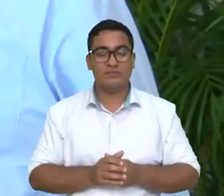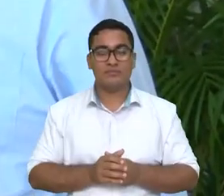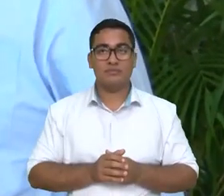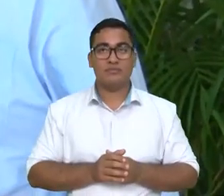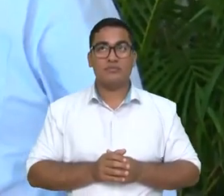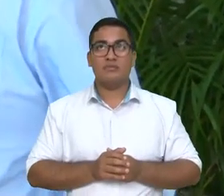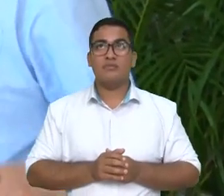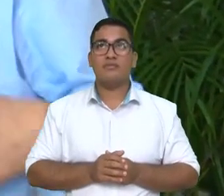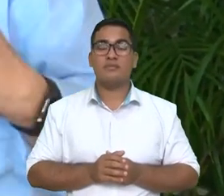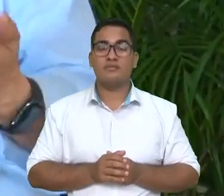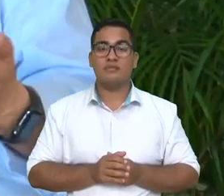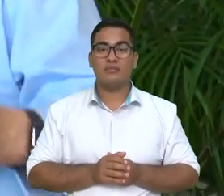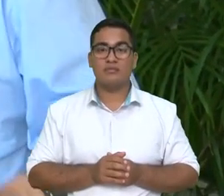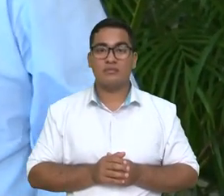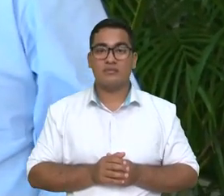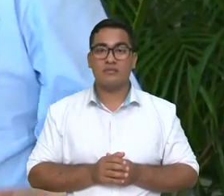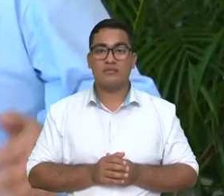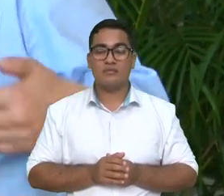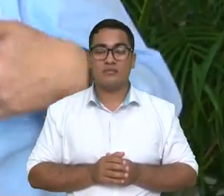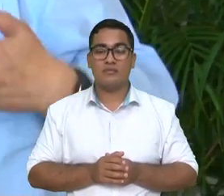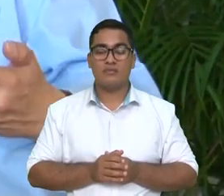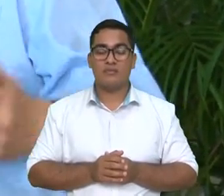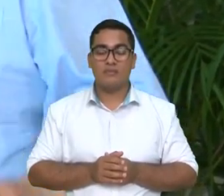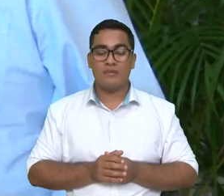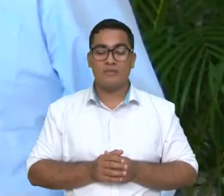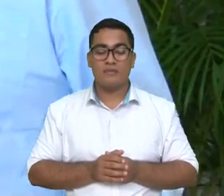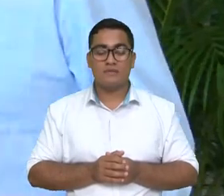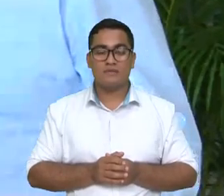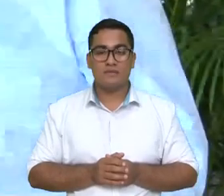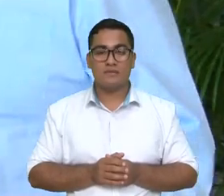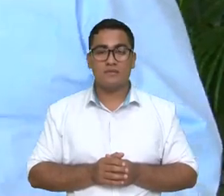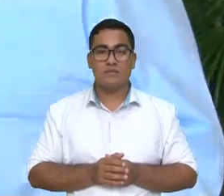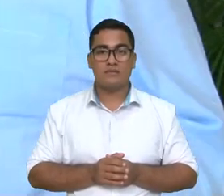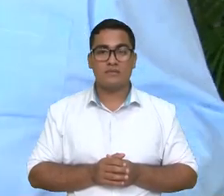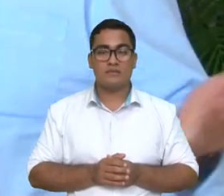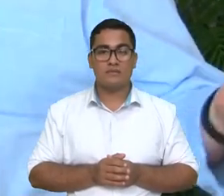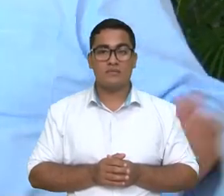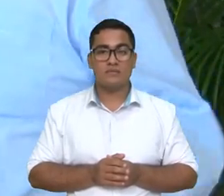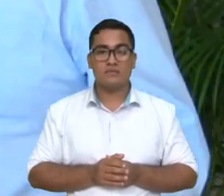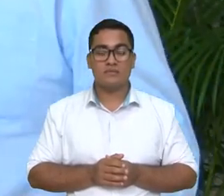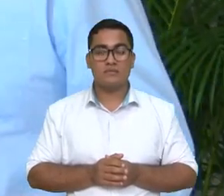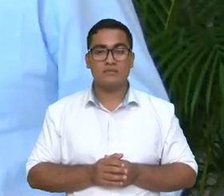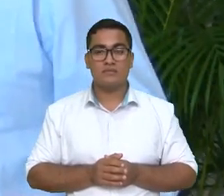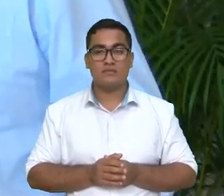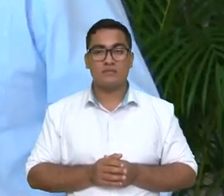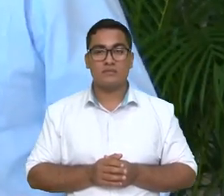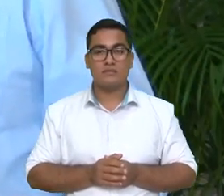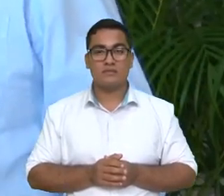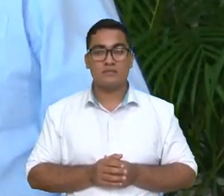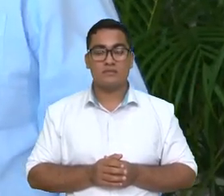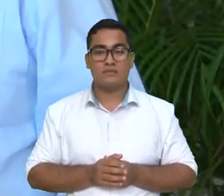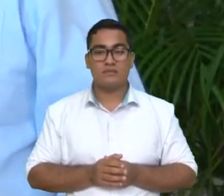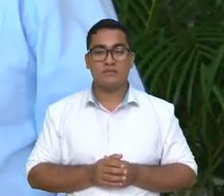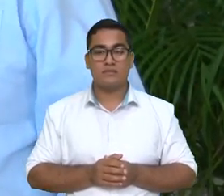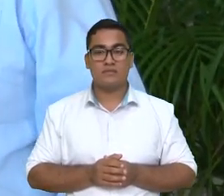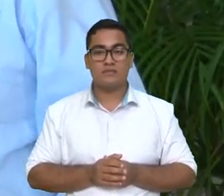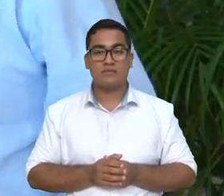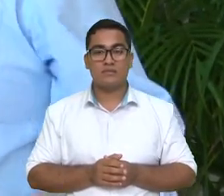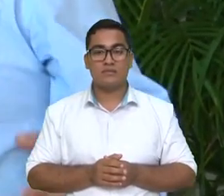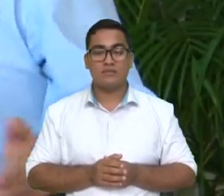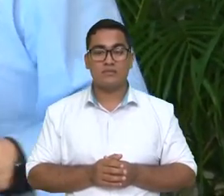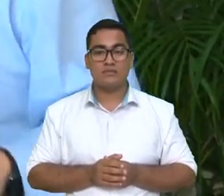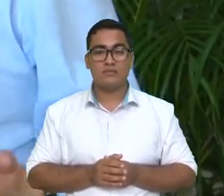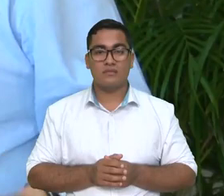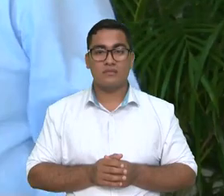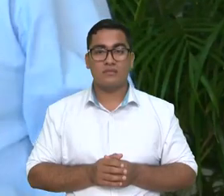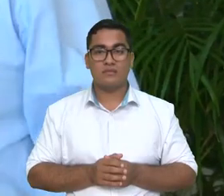De trabajo, iniciando las sesiones de trabajo con los hermanos cubanos, en un